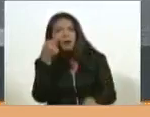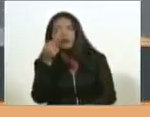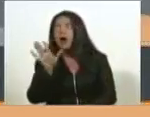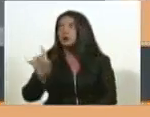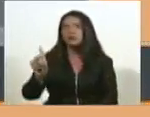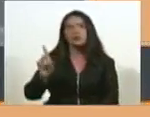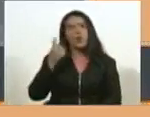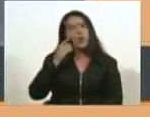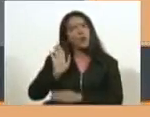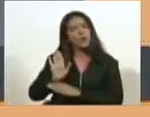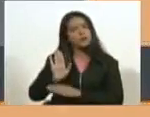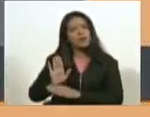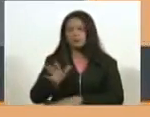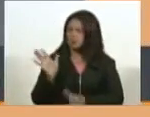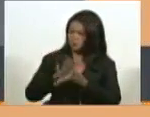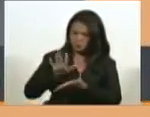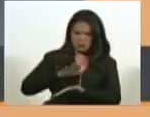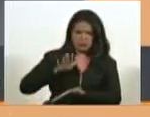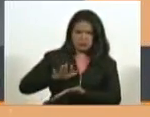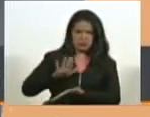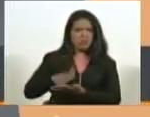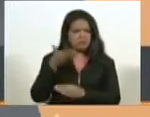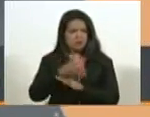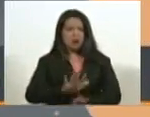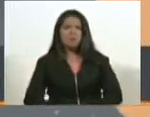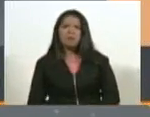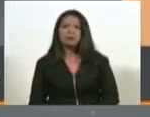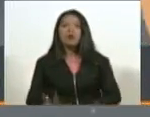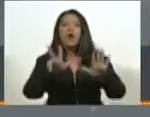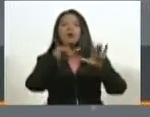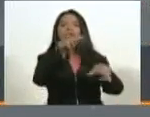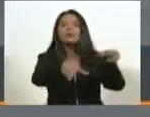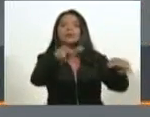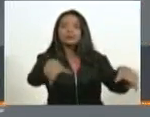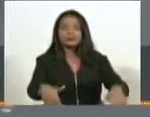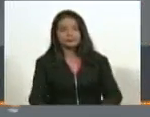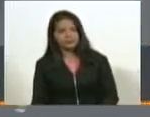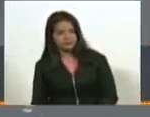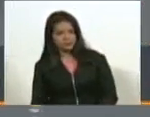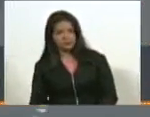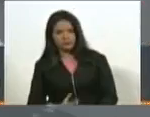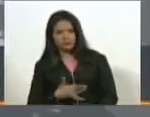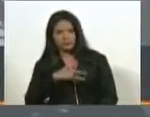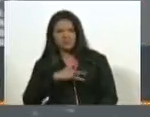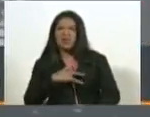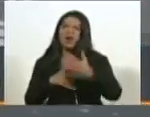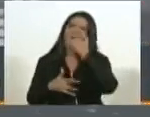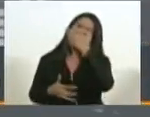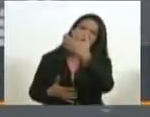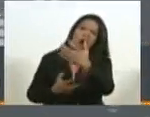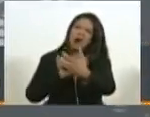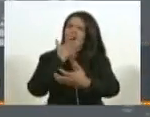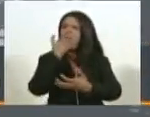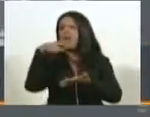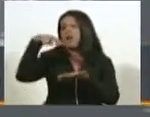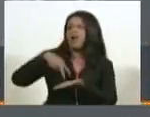cuidado. No, vamos. 8 personas. Y